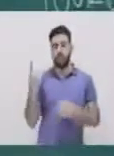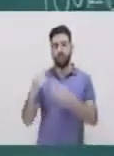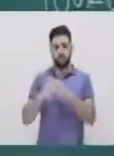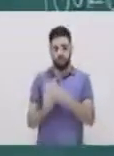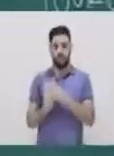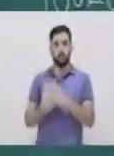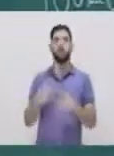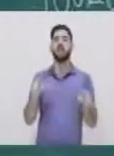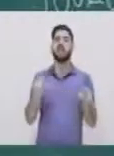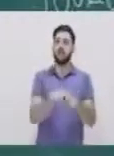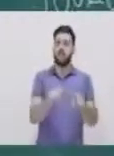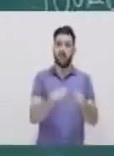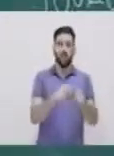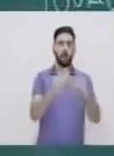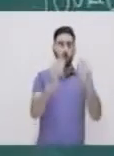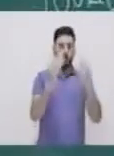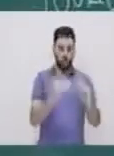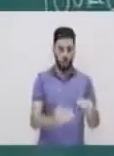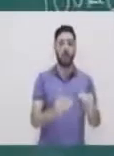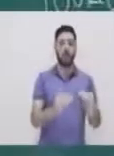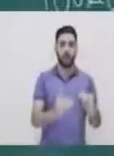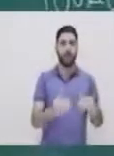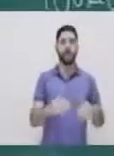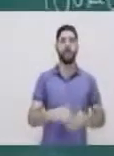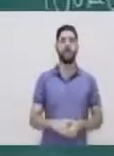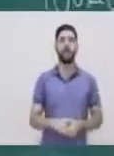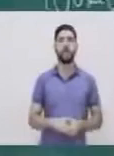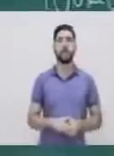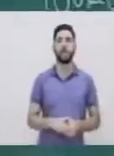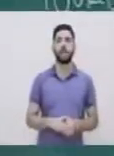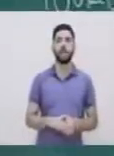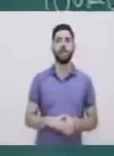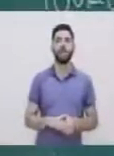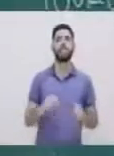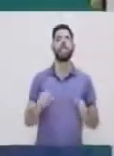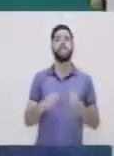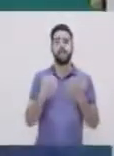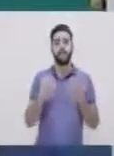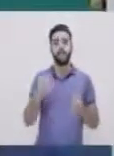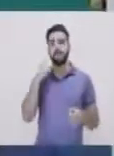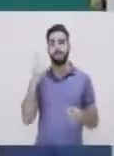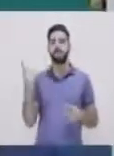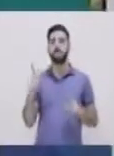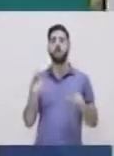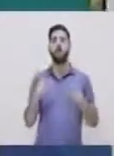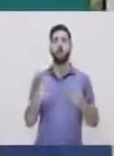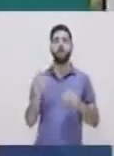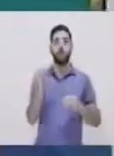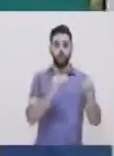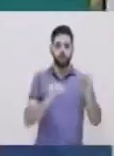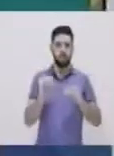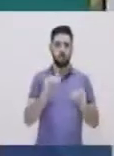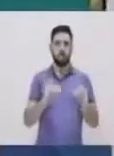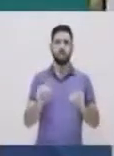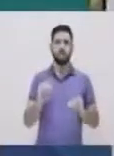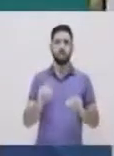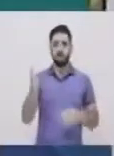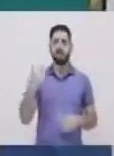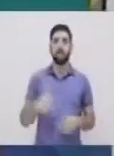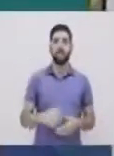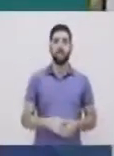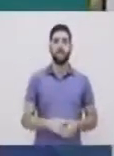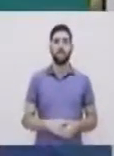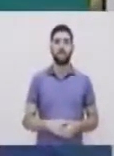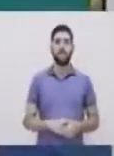inicial. Lo mismo para la segunda masa. Por tanto, según el esquema que vemos aquí al centro,